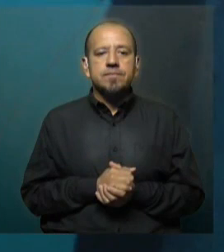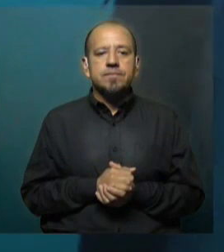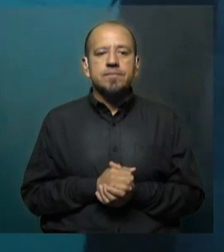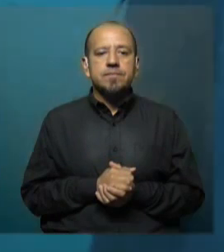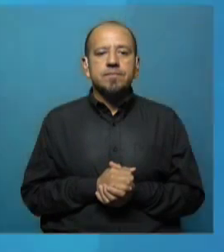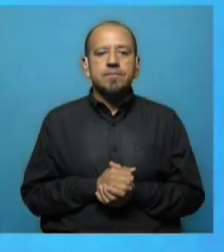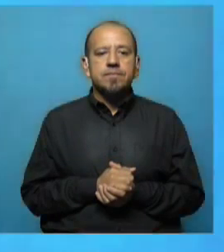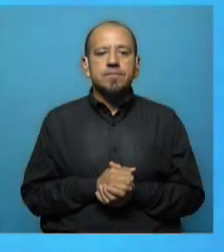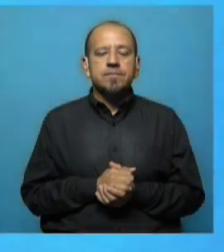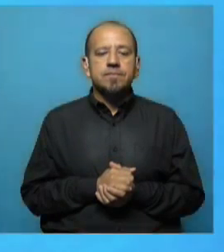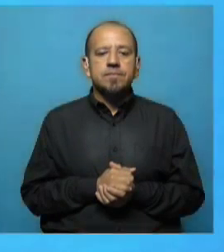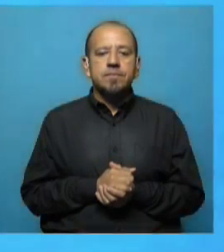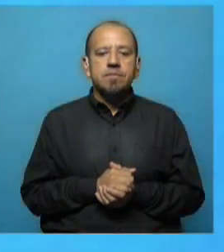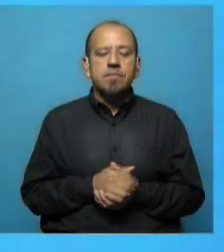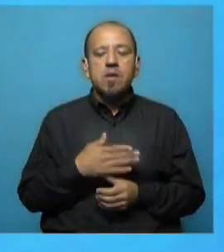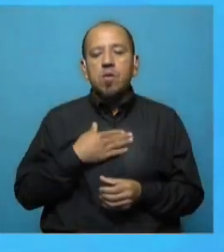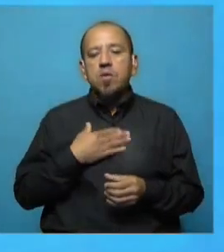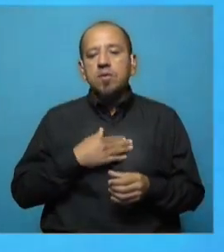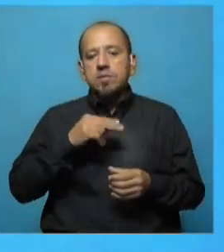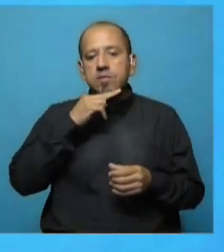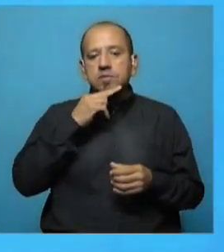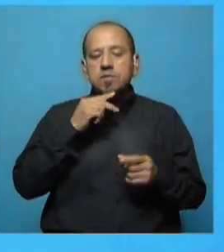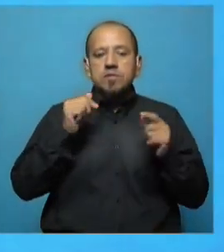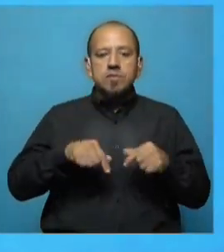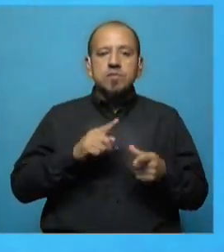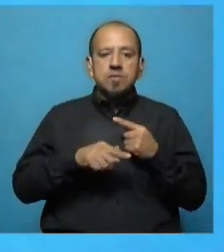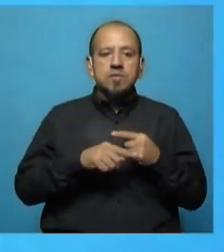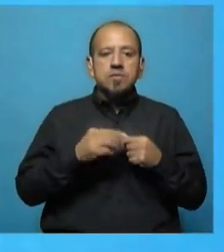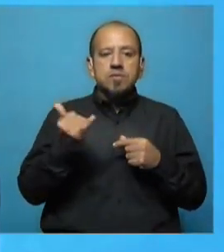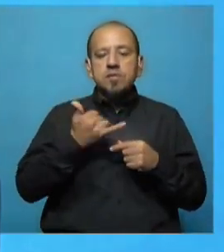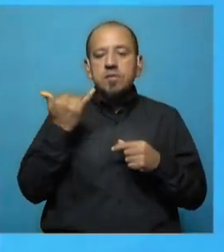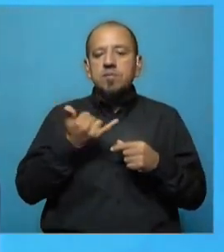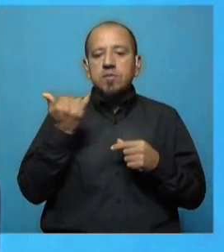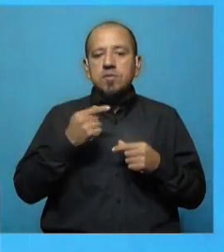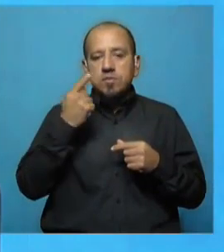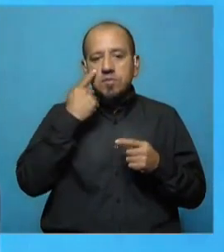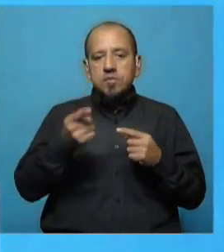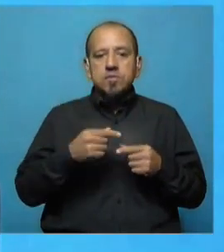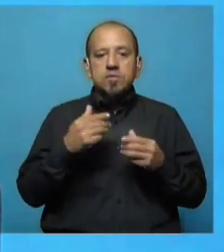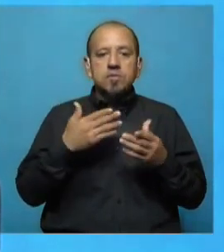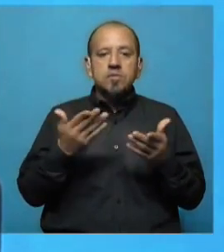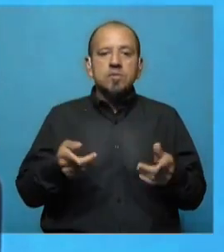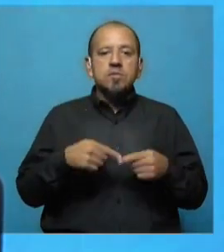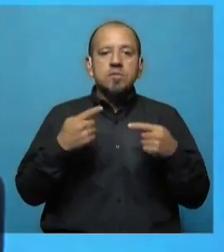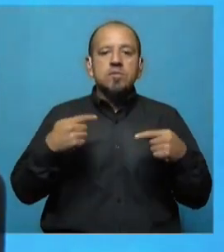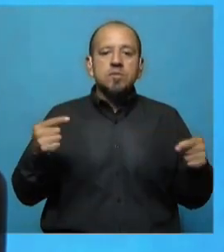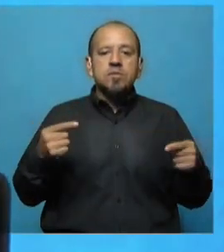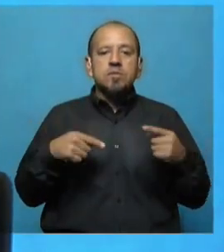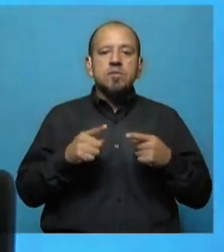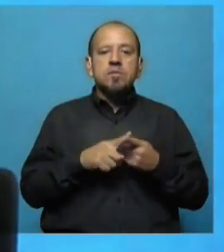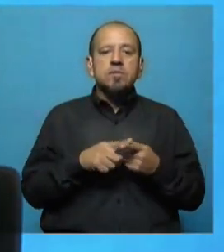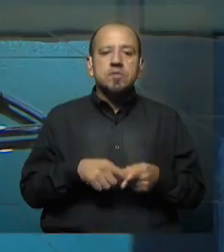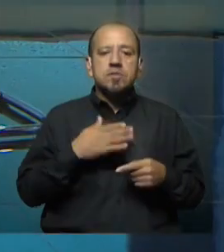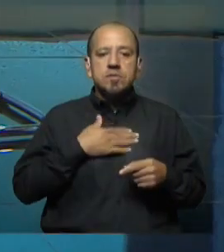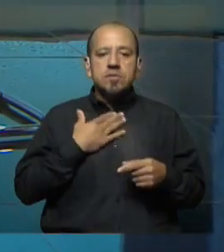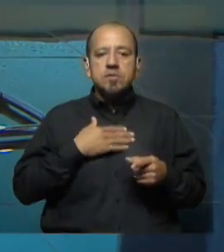es un gusto recibir este vierno su nombre de la casa nos conocemos hace mucho tiempo y bueno viene haciendo distintos contenidos también aquí en el Canal de